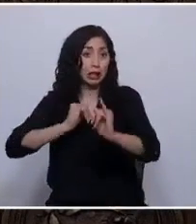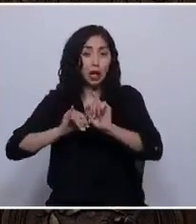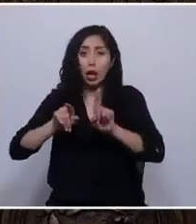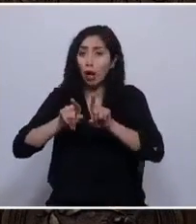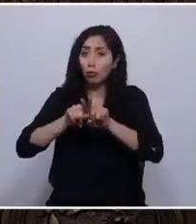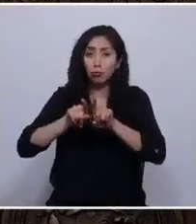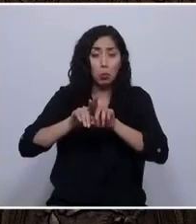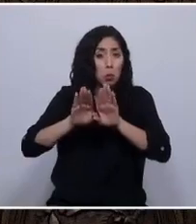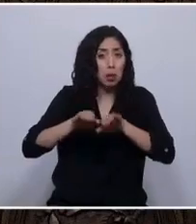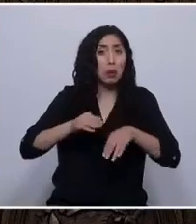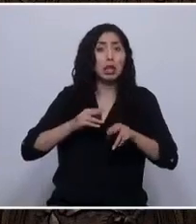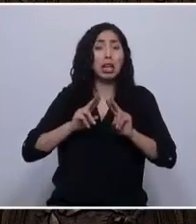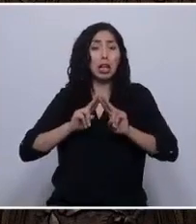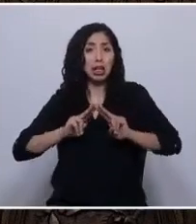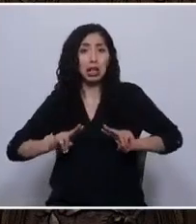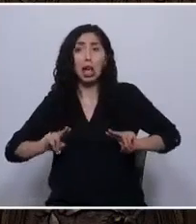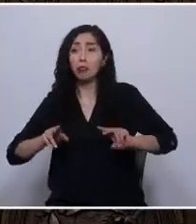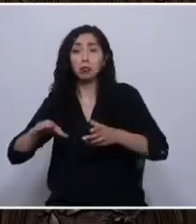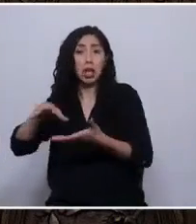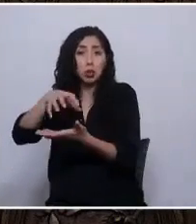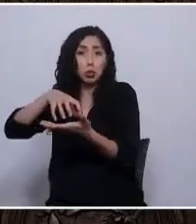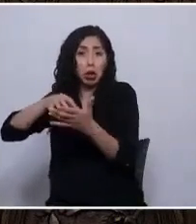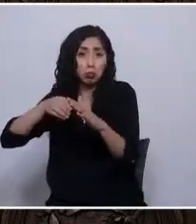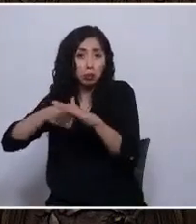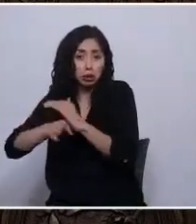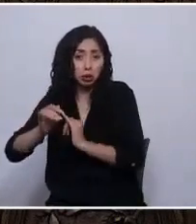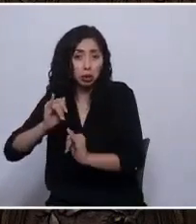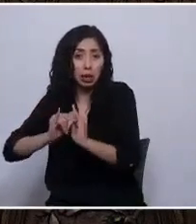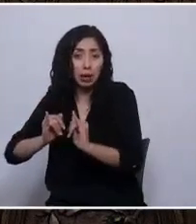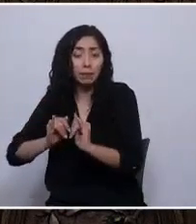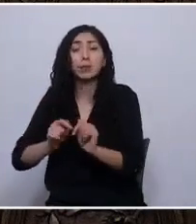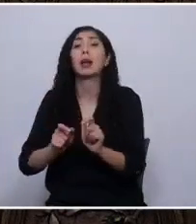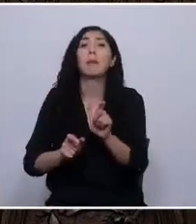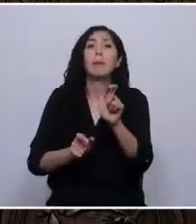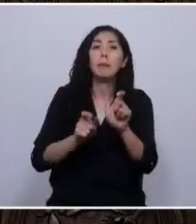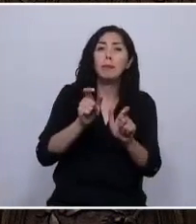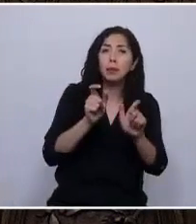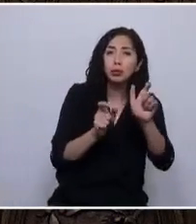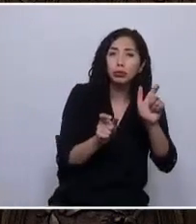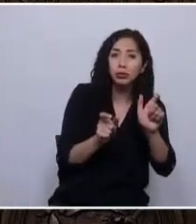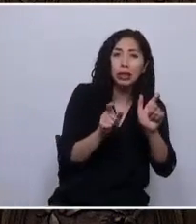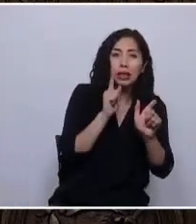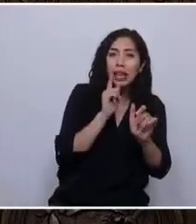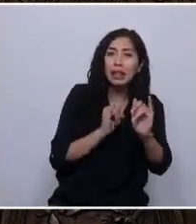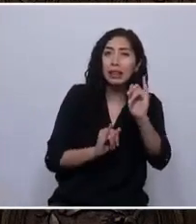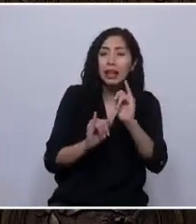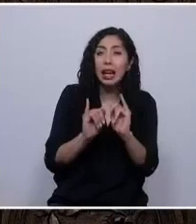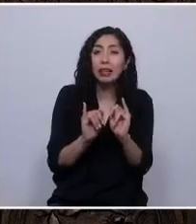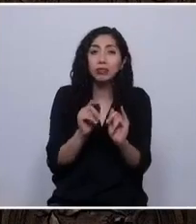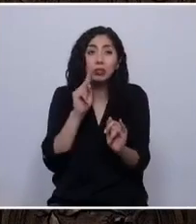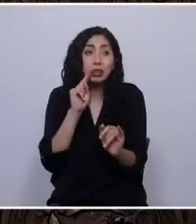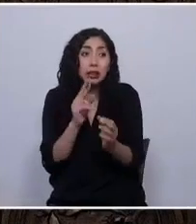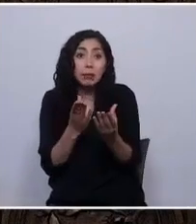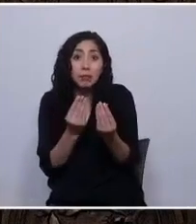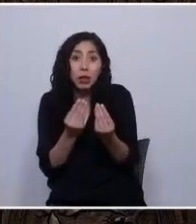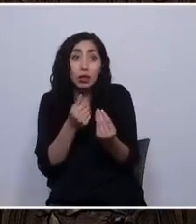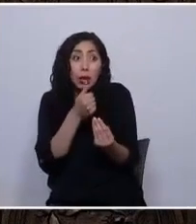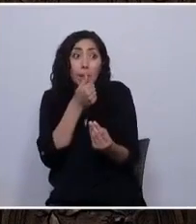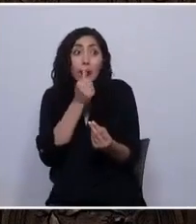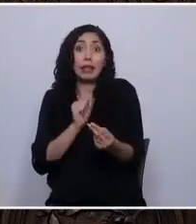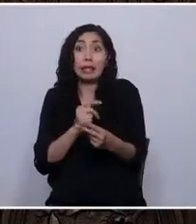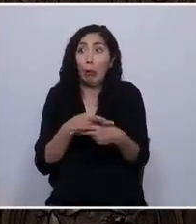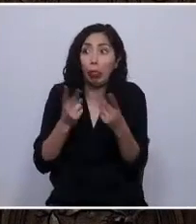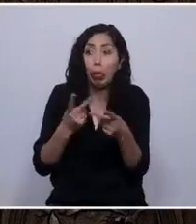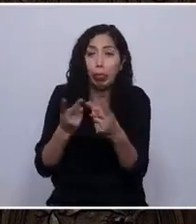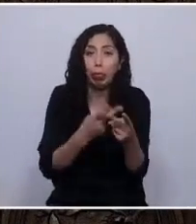que se accede desde la ciudad, en ciudadanos que navegan este espacio invisible sin miedo a que su intimidad y privacidad desaparezcan por